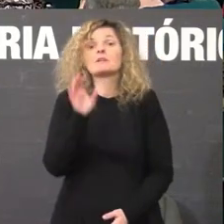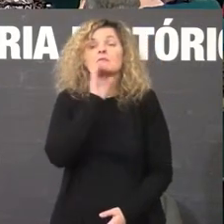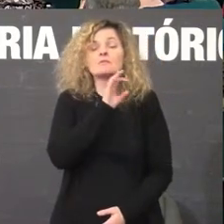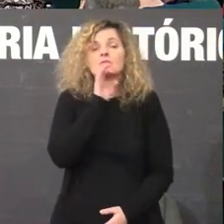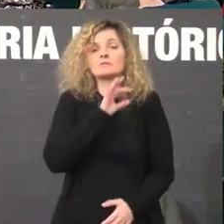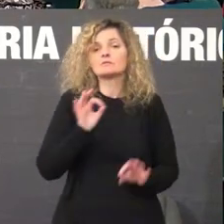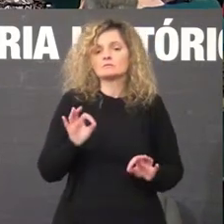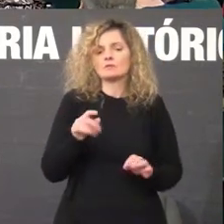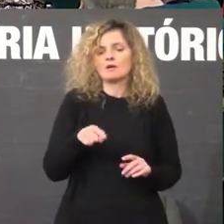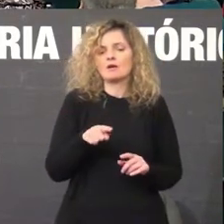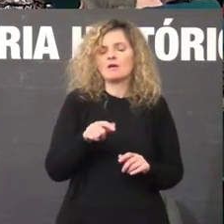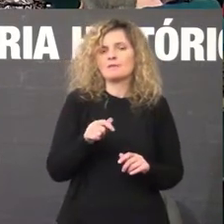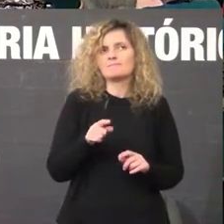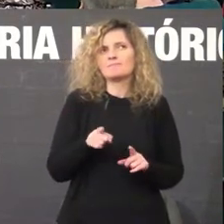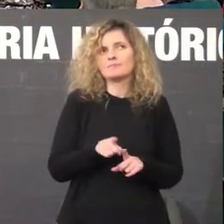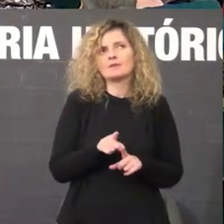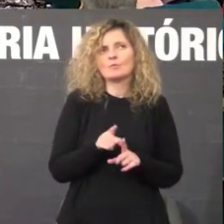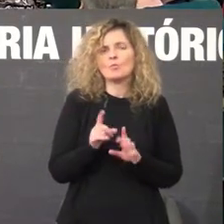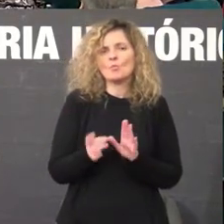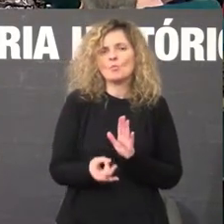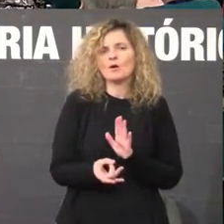Curiosamente, y aquí se produce algo